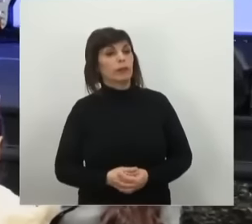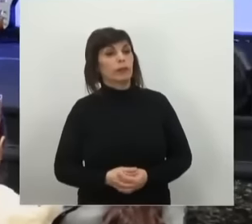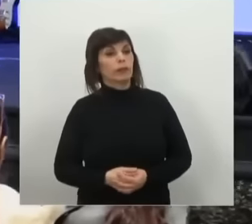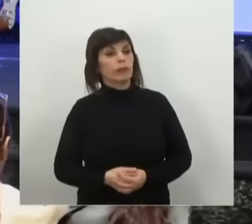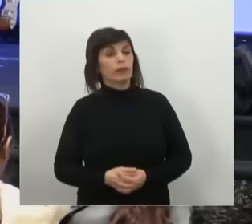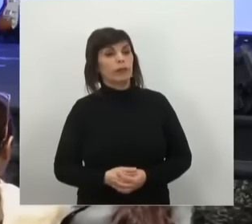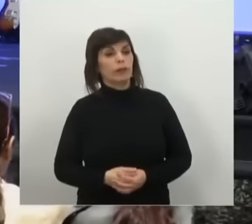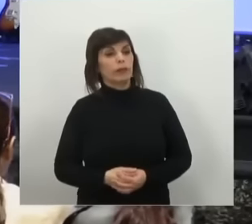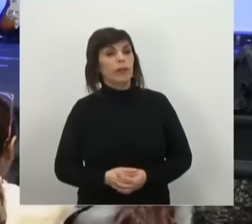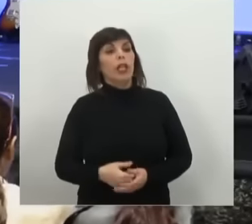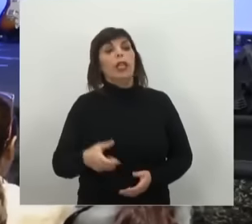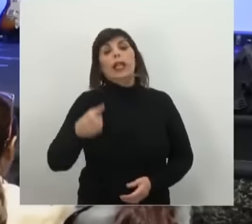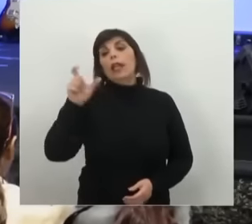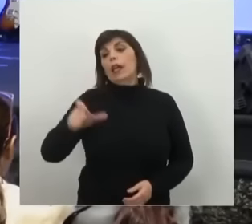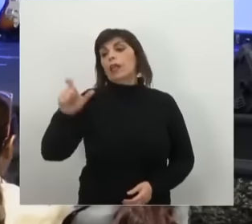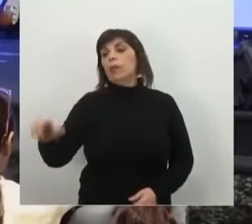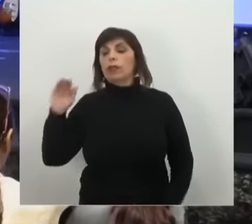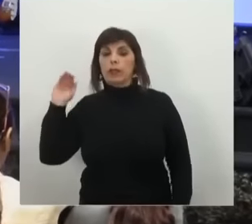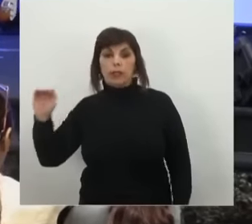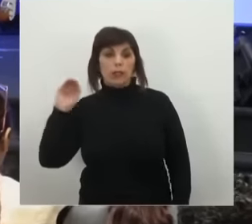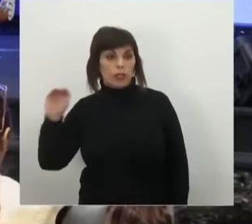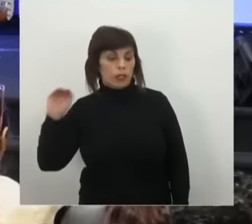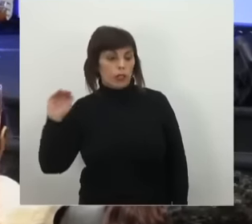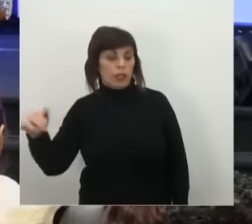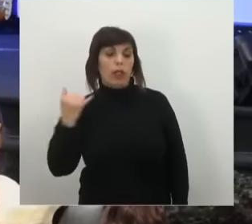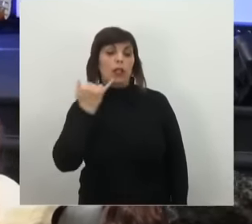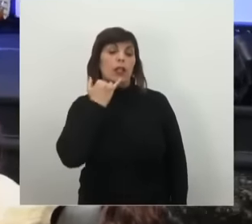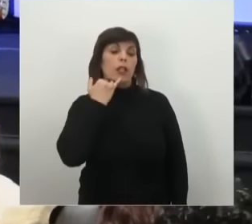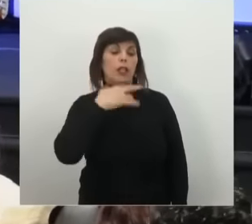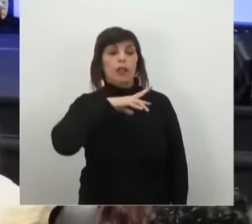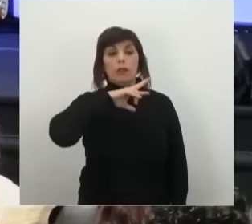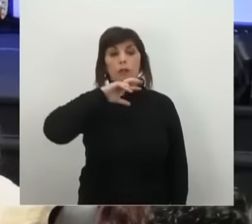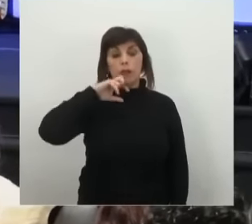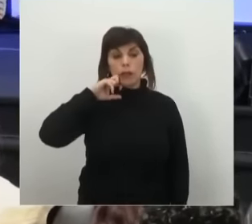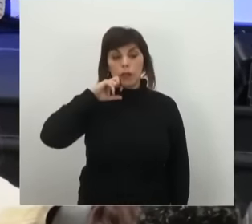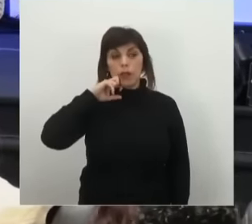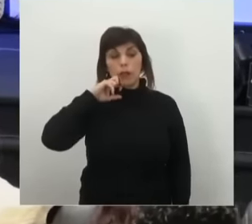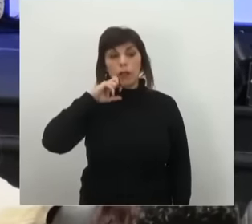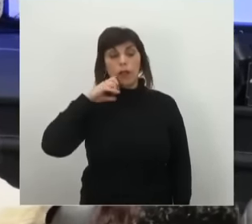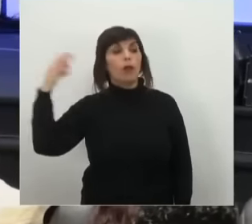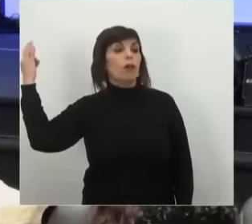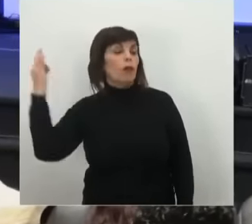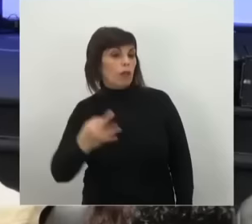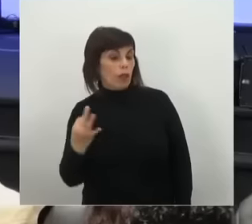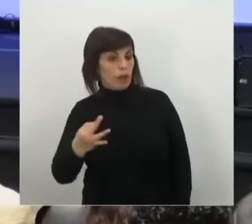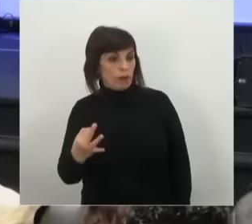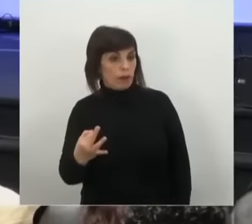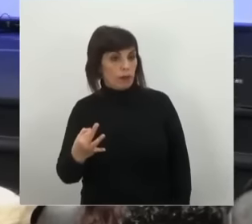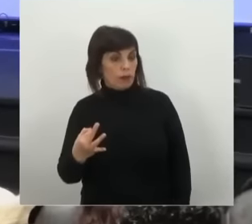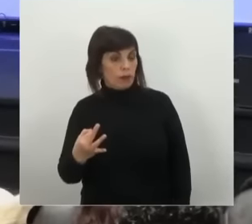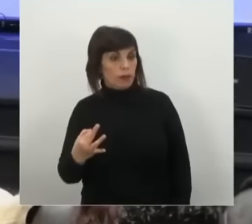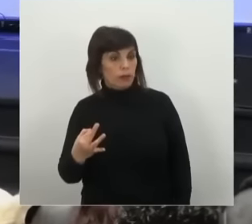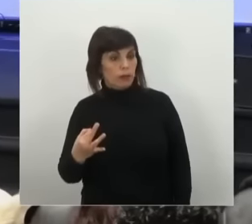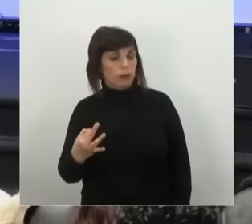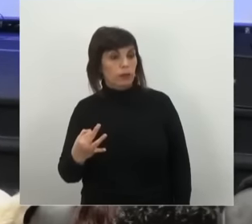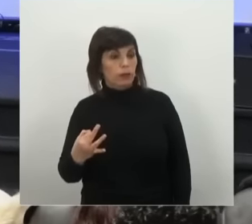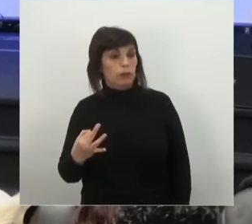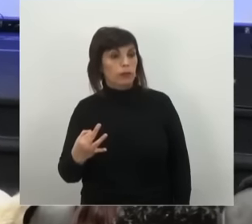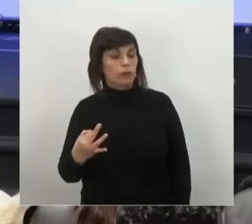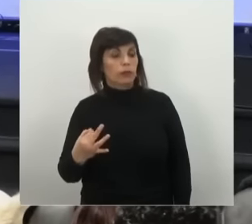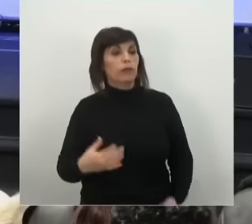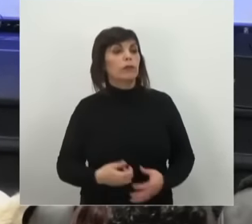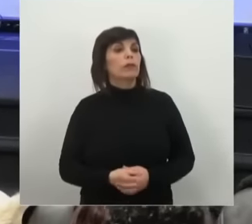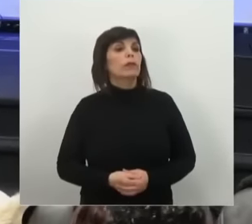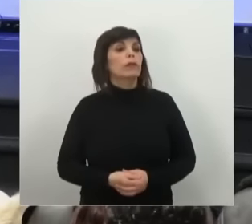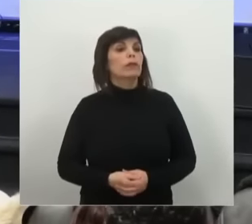empujarnos a aprender el lenguaje pero comprobado que en tres meses uno se aprende el idioma comprobado eso en otras letras son una cosa bien